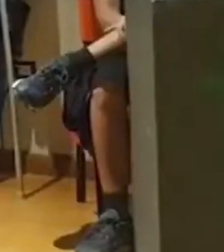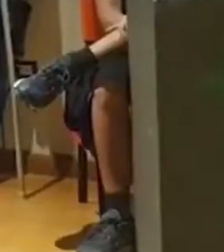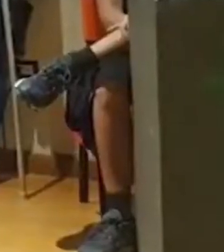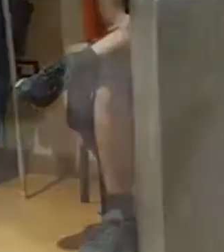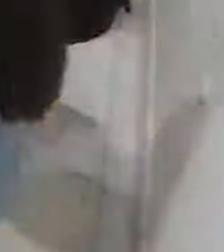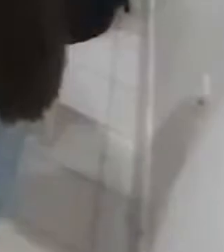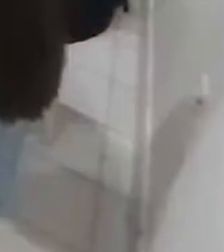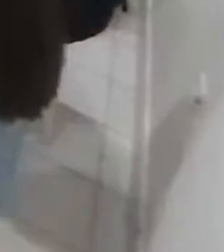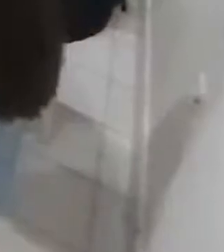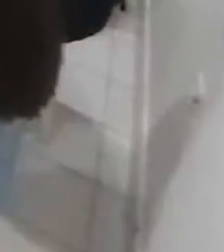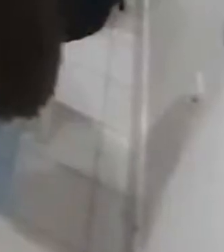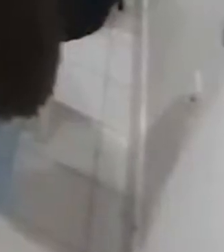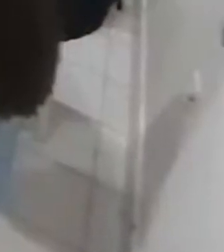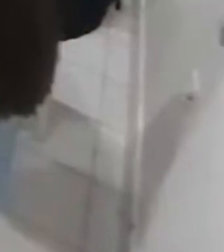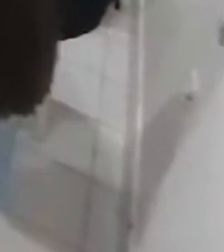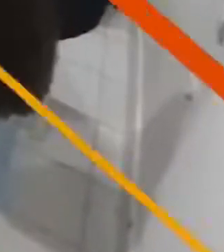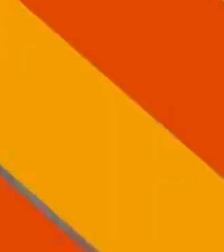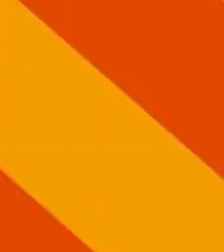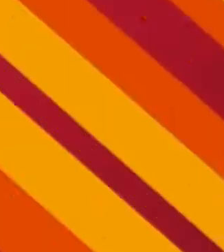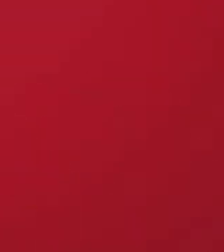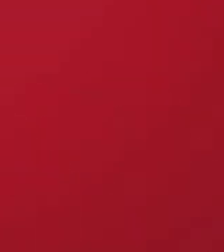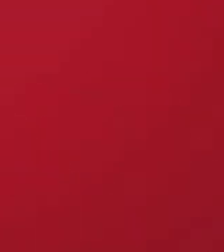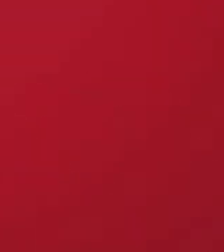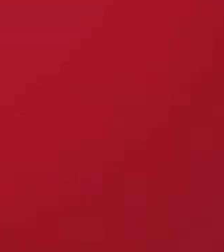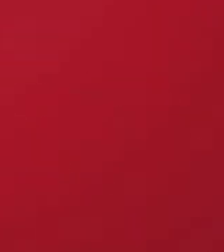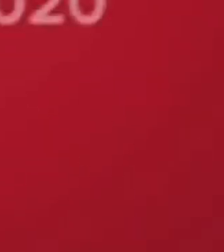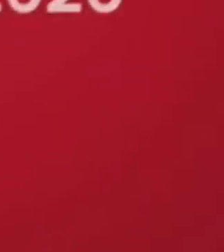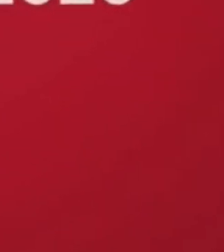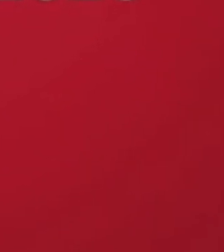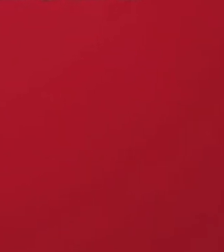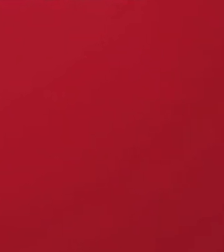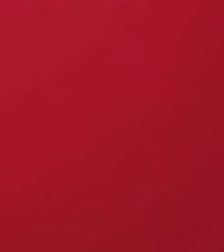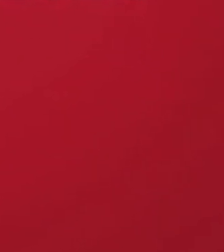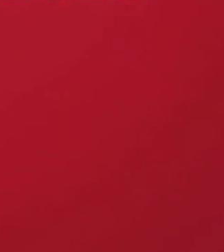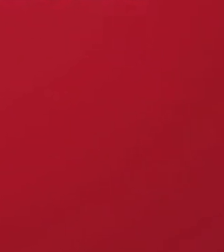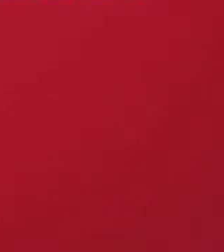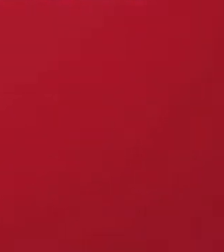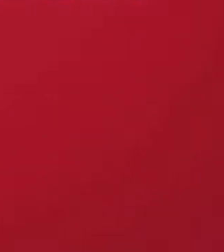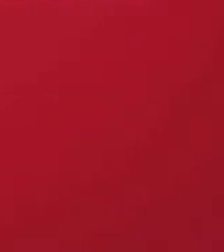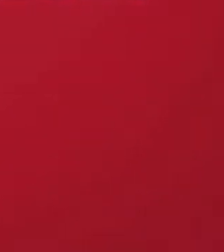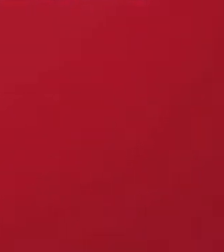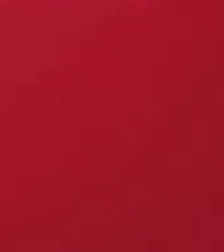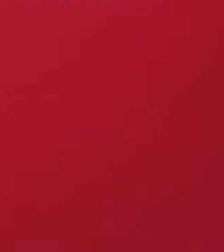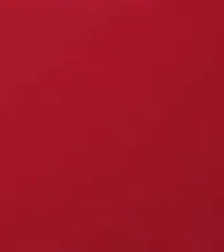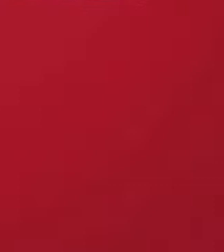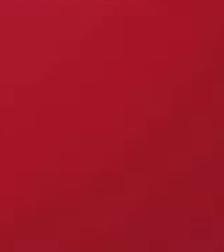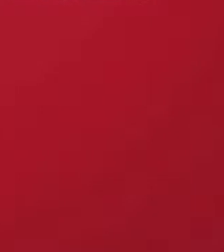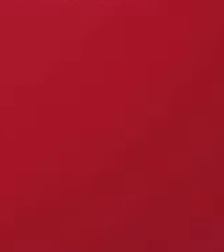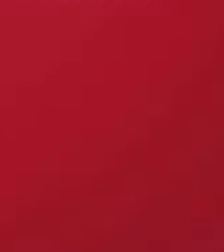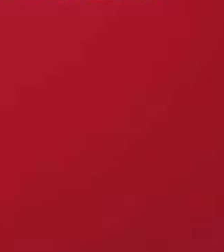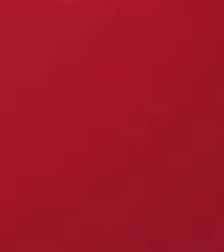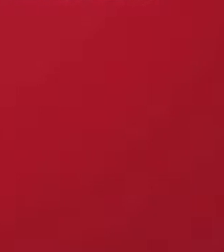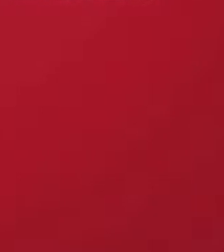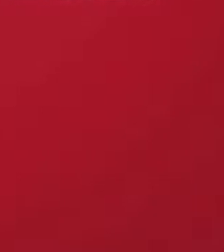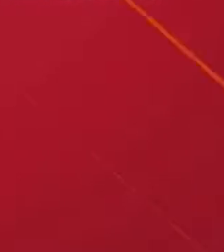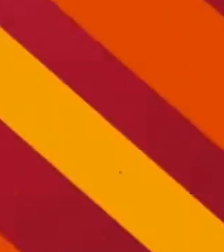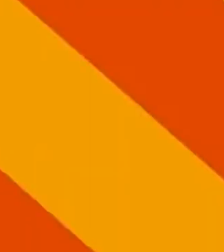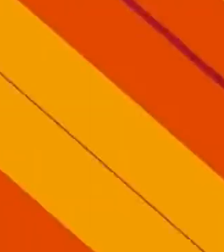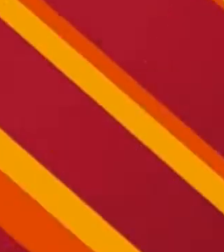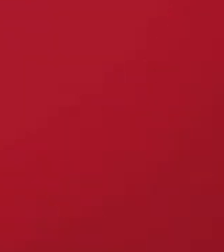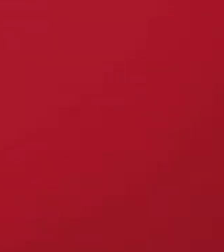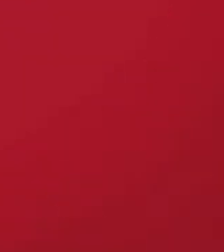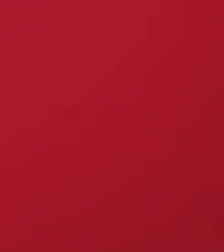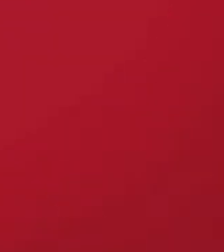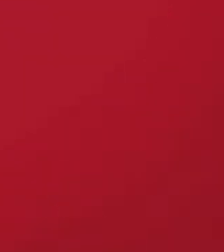Desarrollo cultural de tu municipio, participa en la convocatoria del Fondo Estatal para el Desarrollo Cultural Municipal 2020. Se otorgarán estímulos de